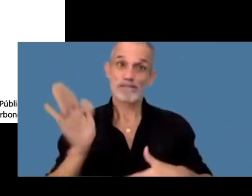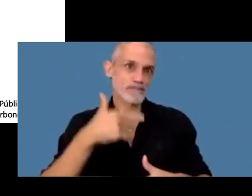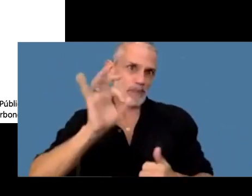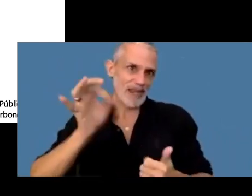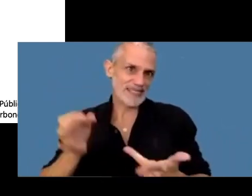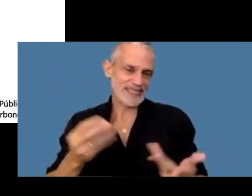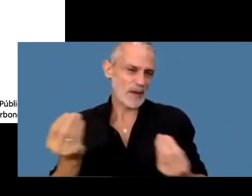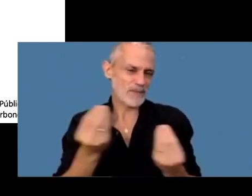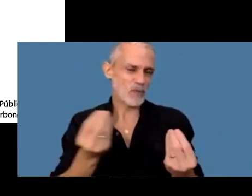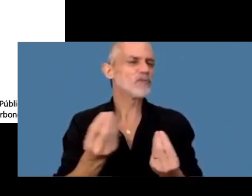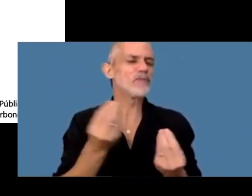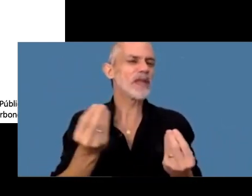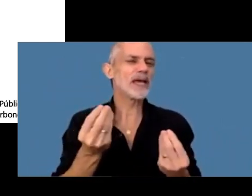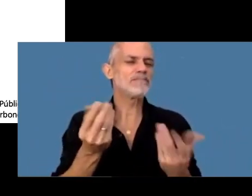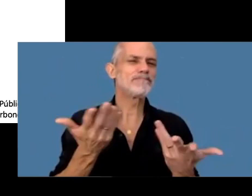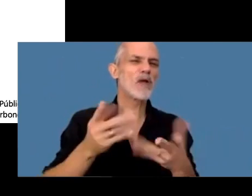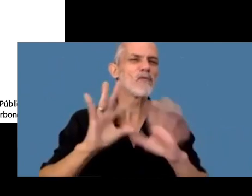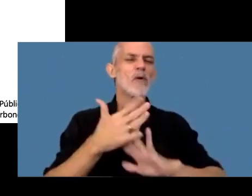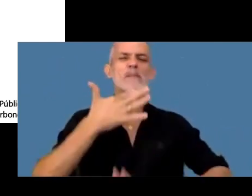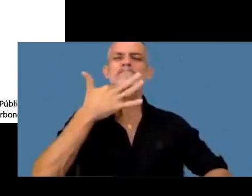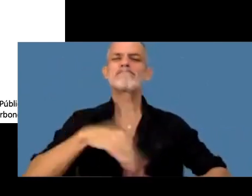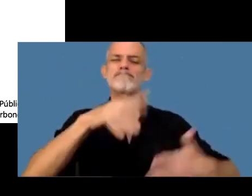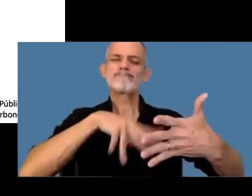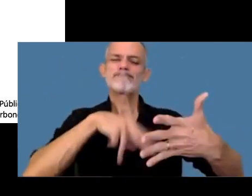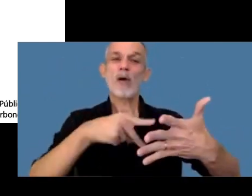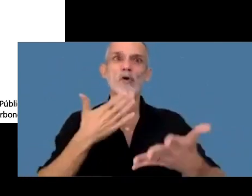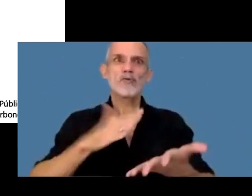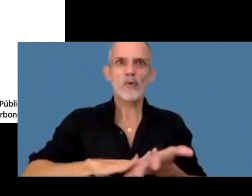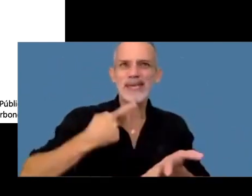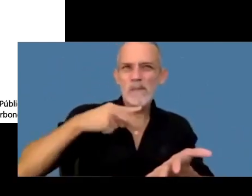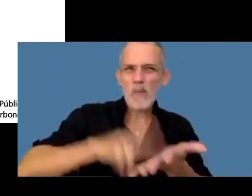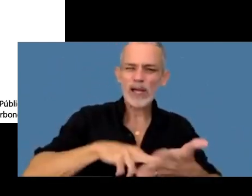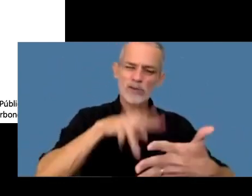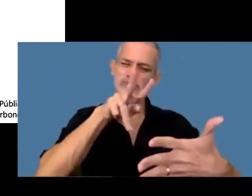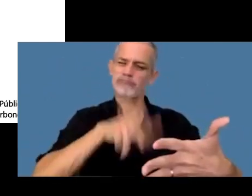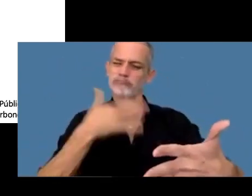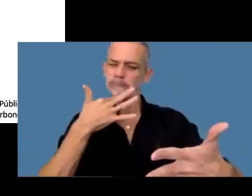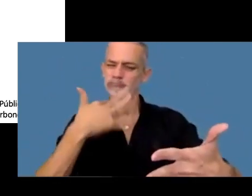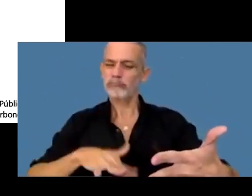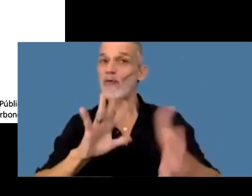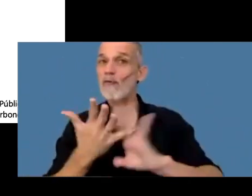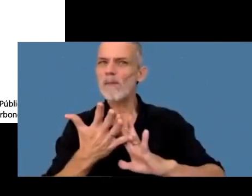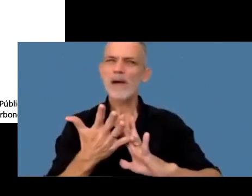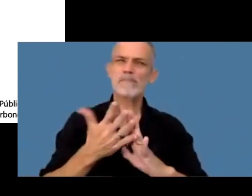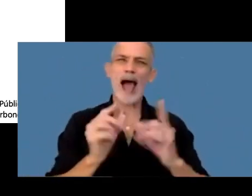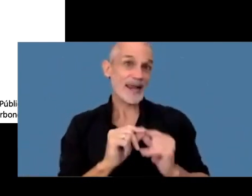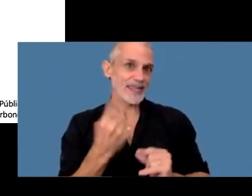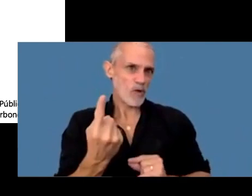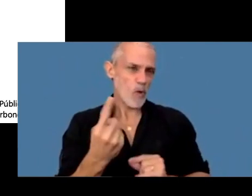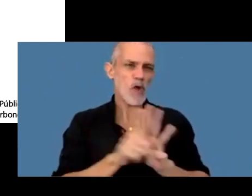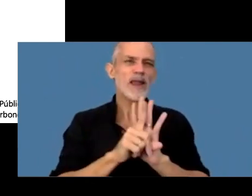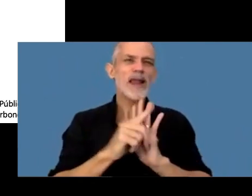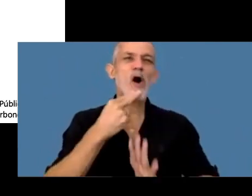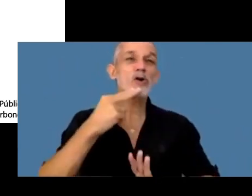que la mecánica de interpretación de las normas tributarias está dispuesta en el artículo 1 de la Ley